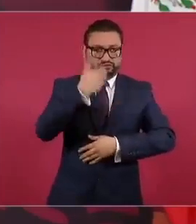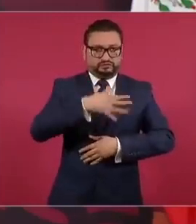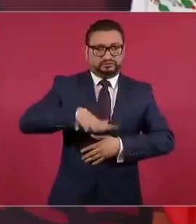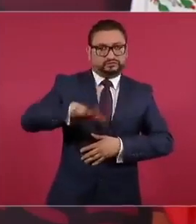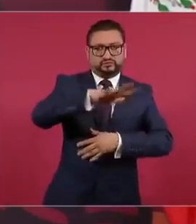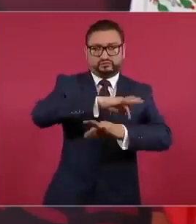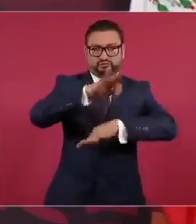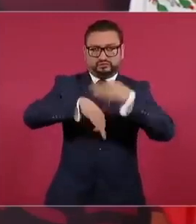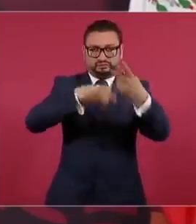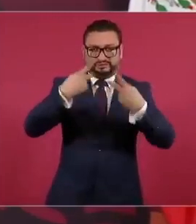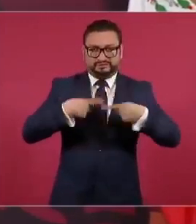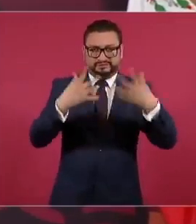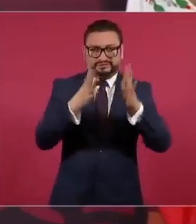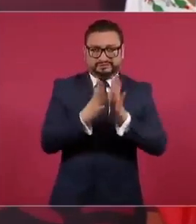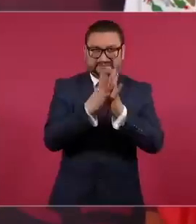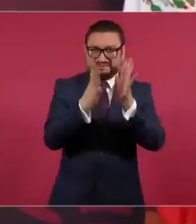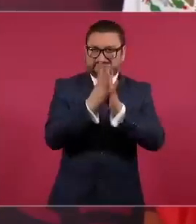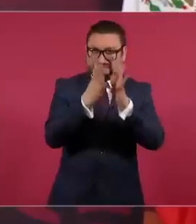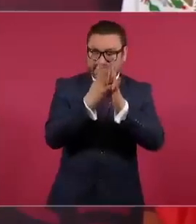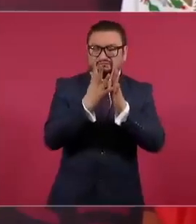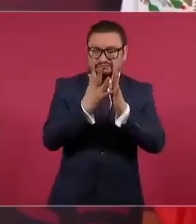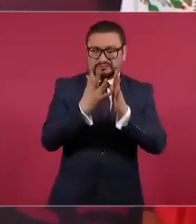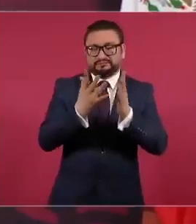gente, con la